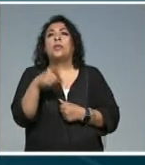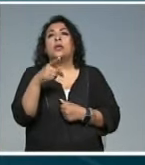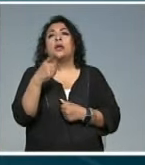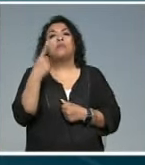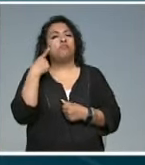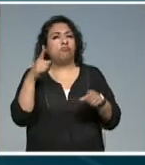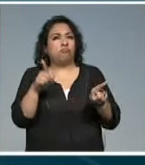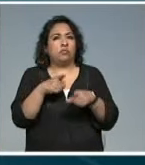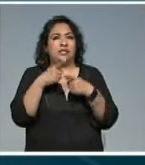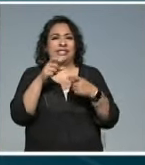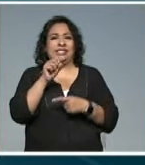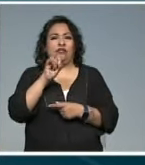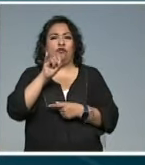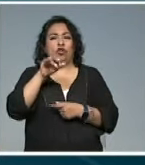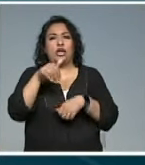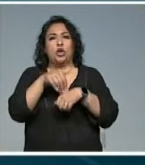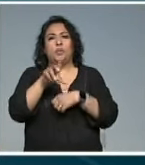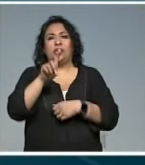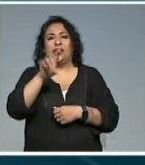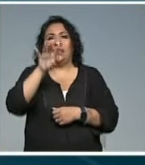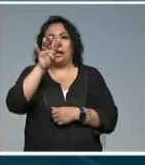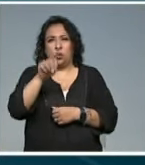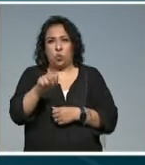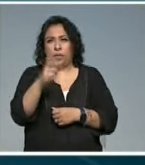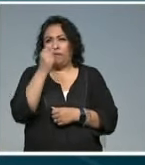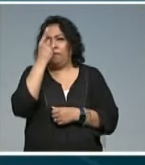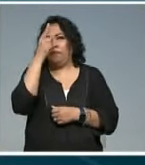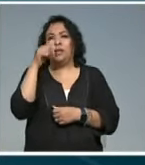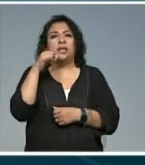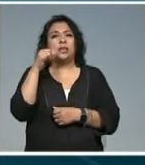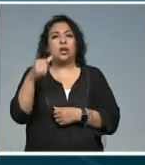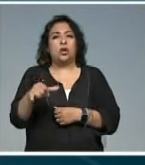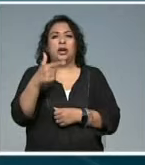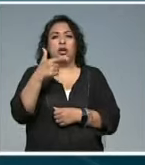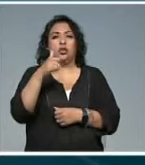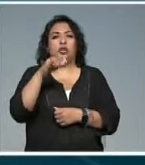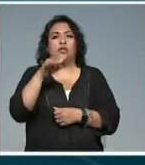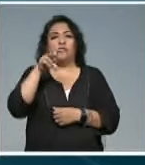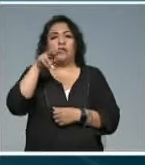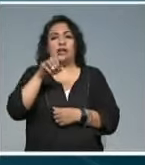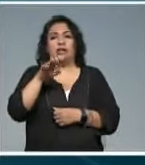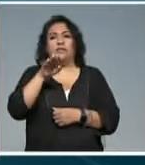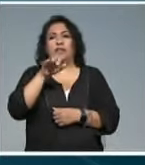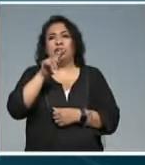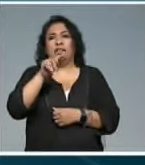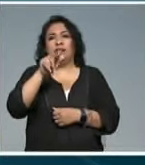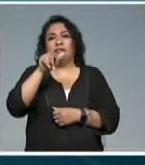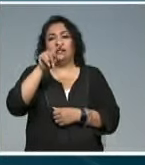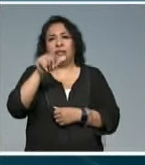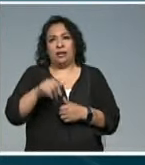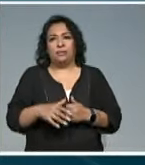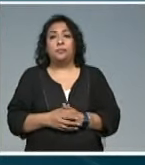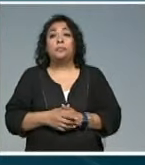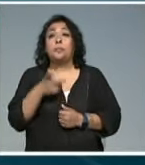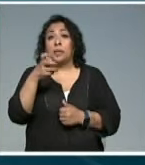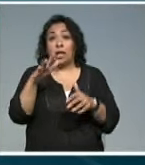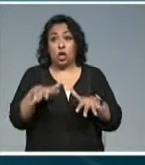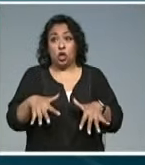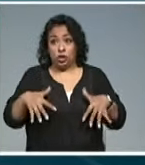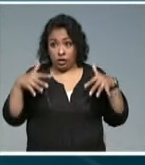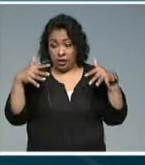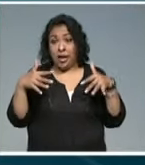una sinfonía, la número 39 del compositor italiano Giovanni Battista Sanmartini. Este